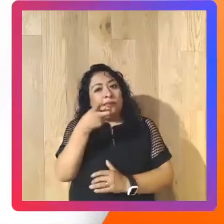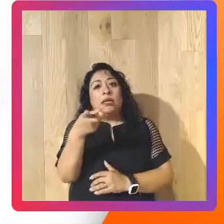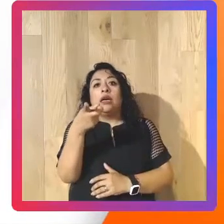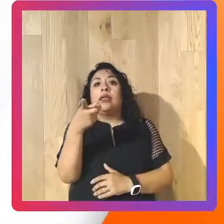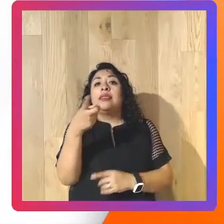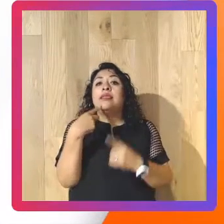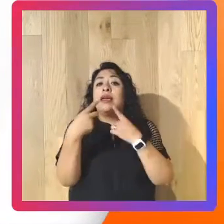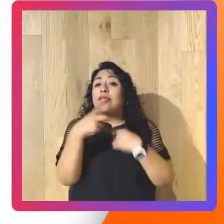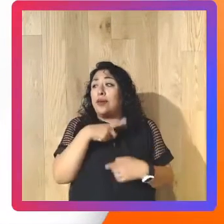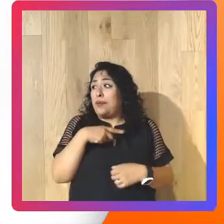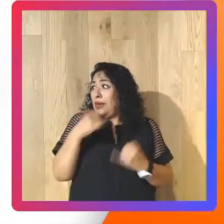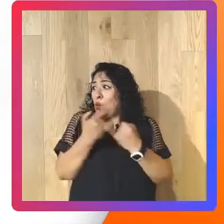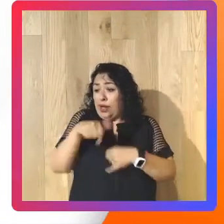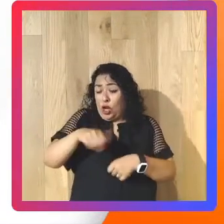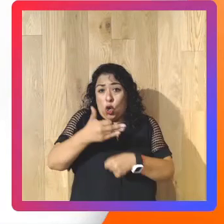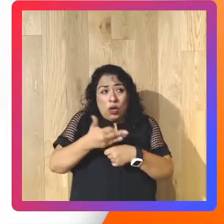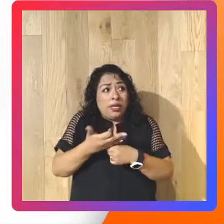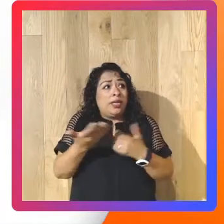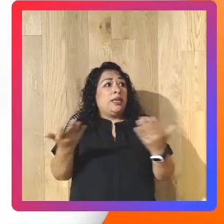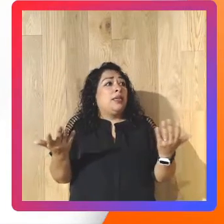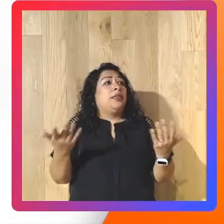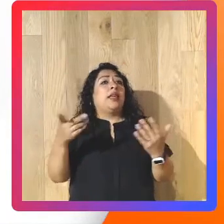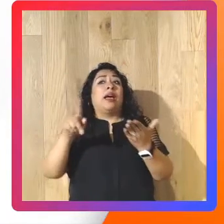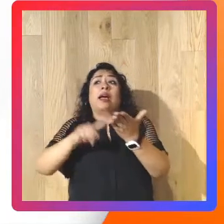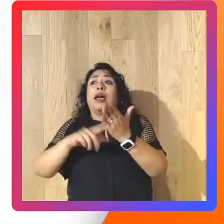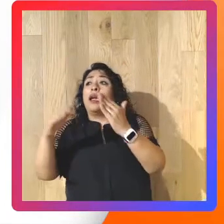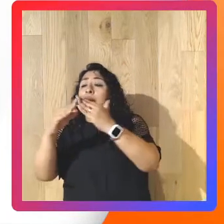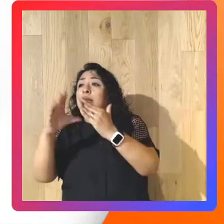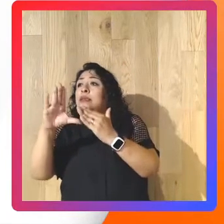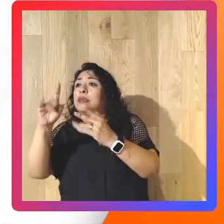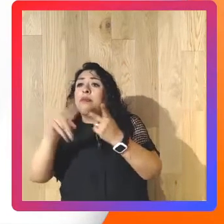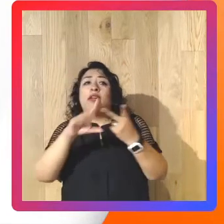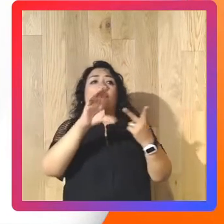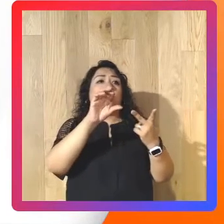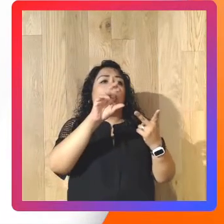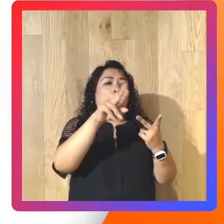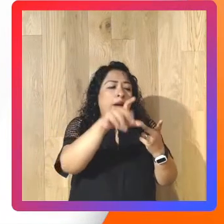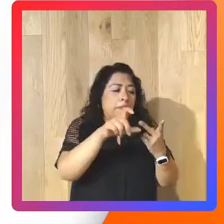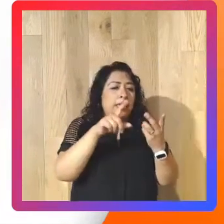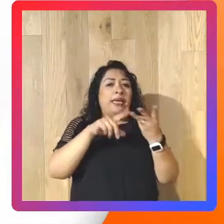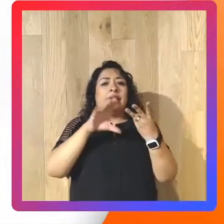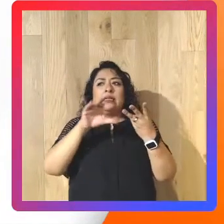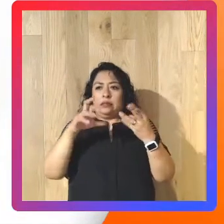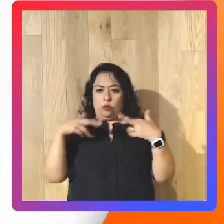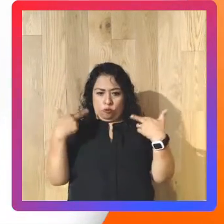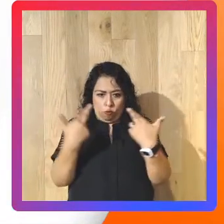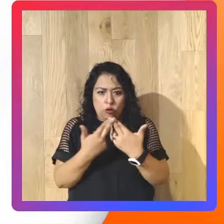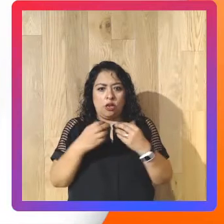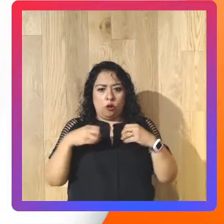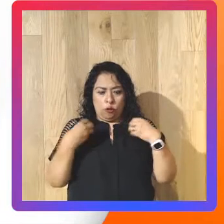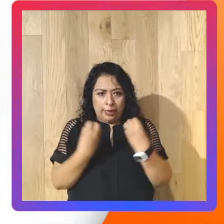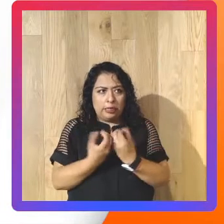como están siendo ahorita en casa de CEMEFI, de Coparmex, de Canacintra, donde nos reunamos los organismos y